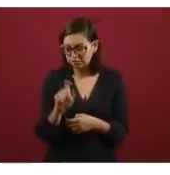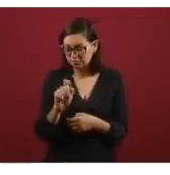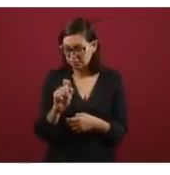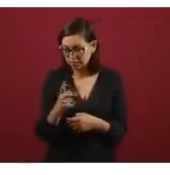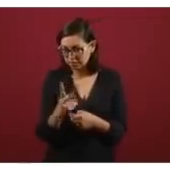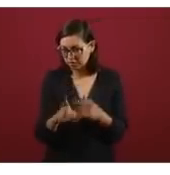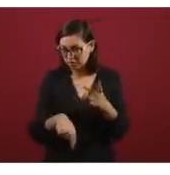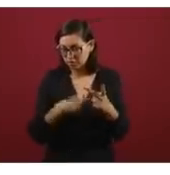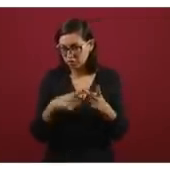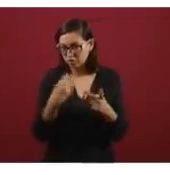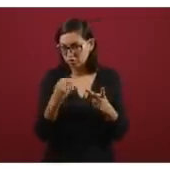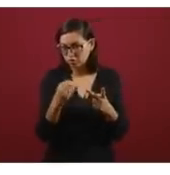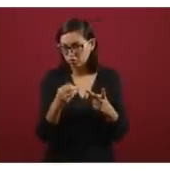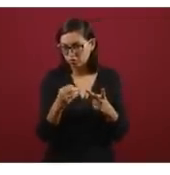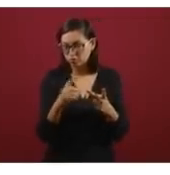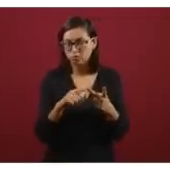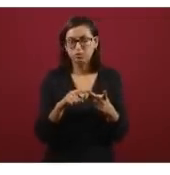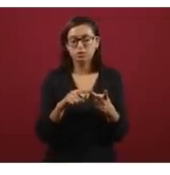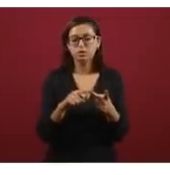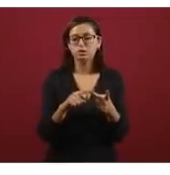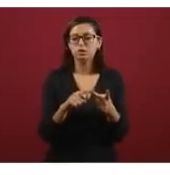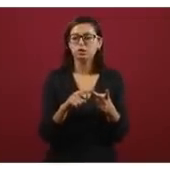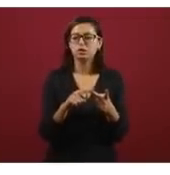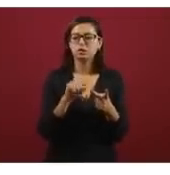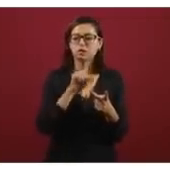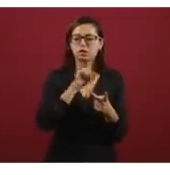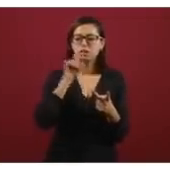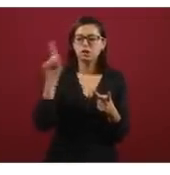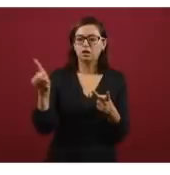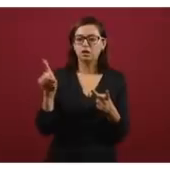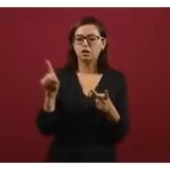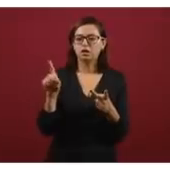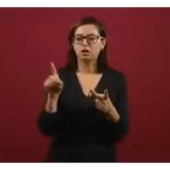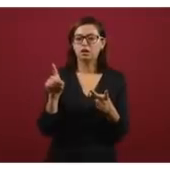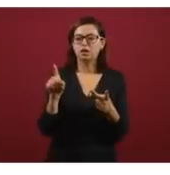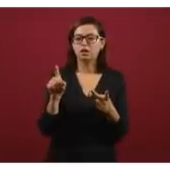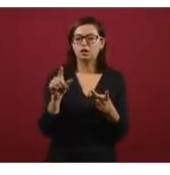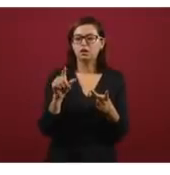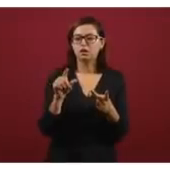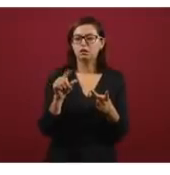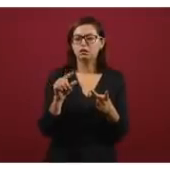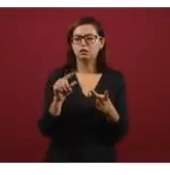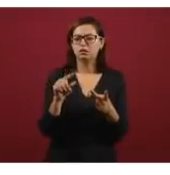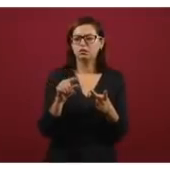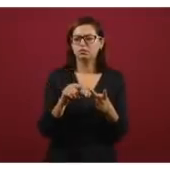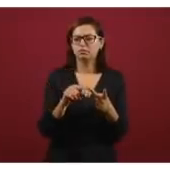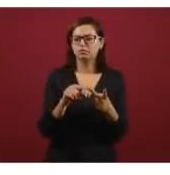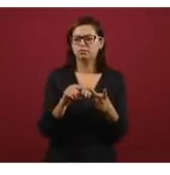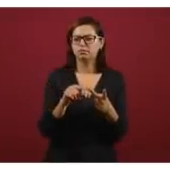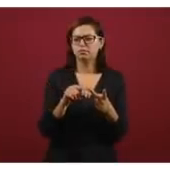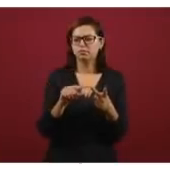1, es un pozo del campo Civix. En noviembre entra otro